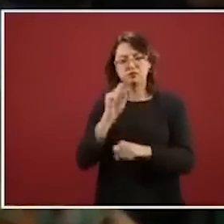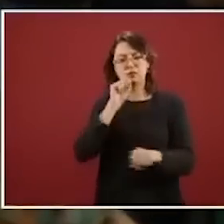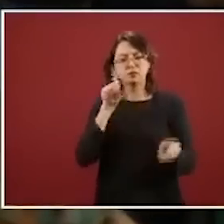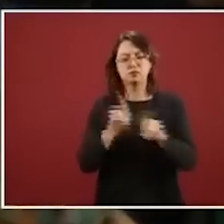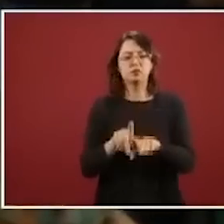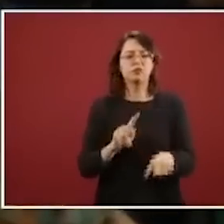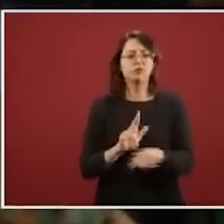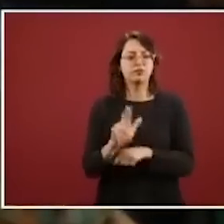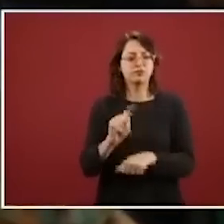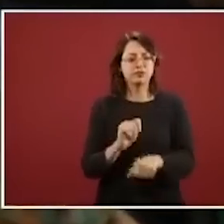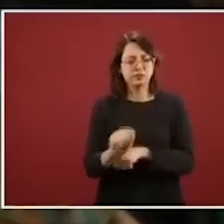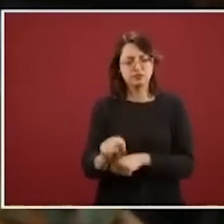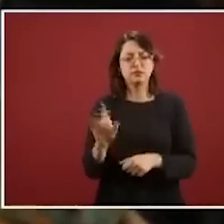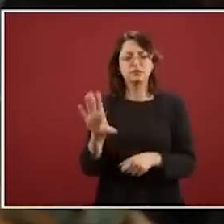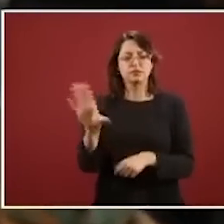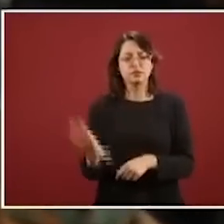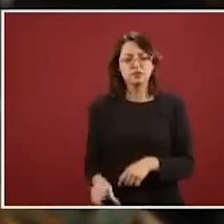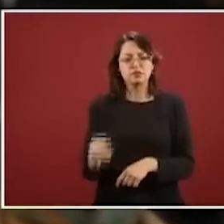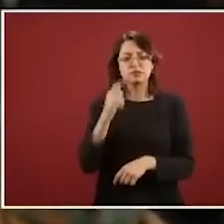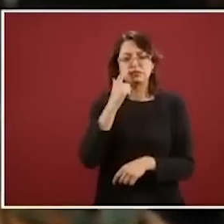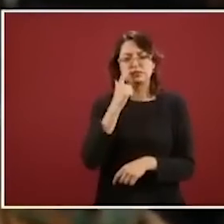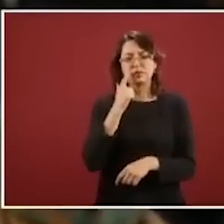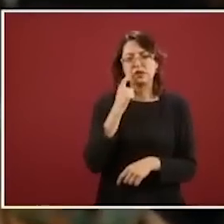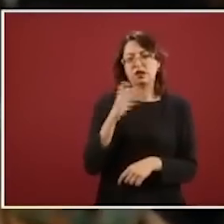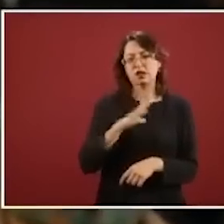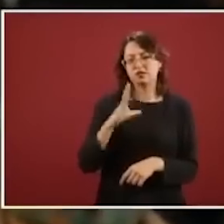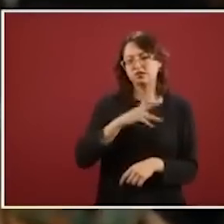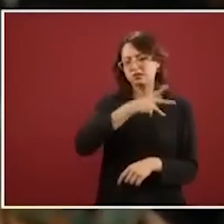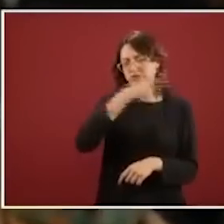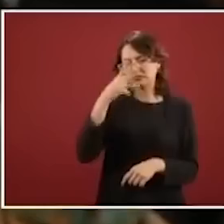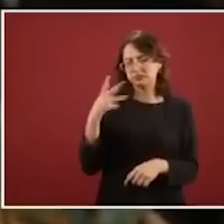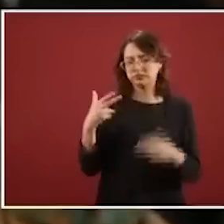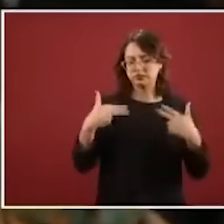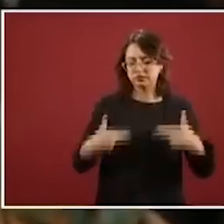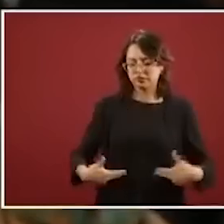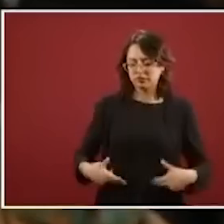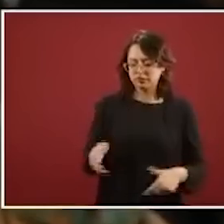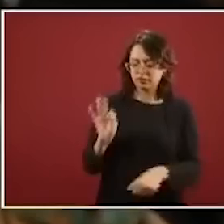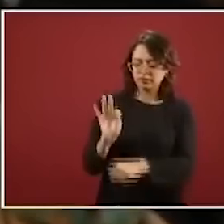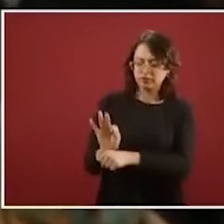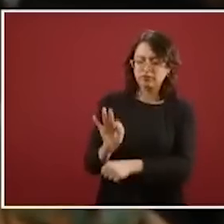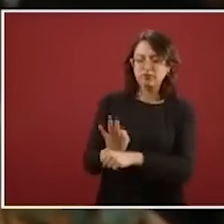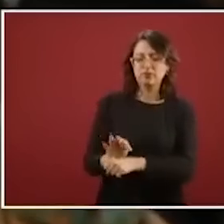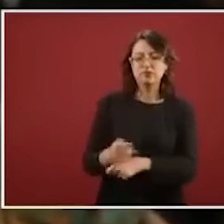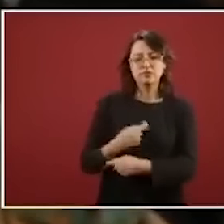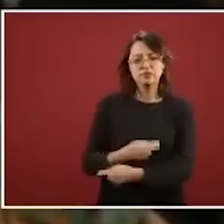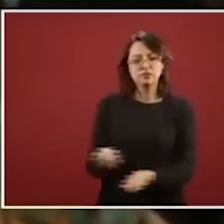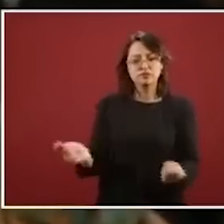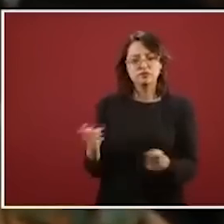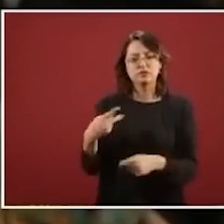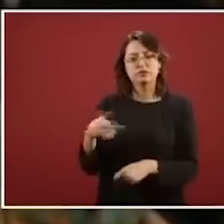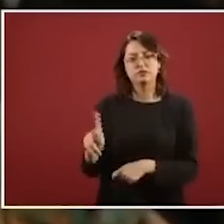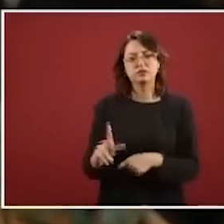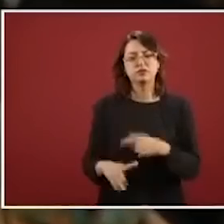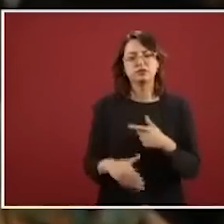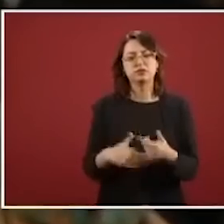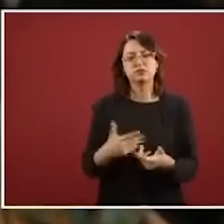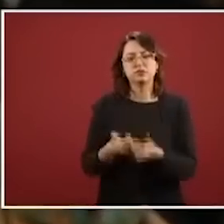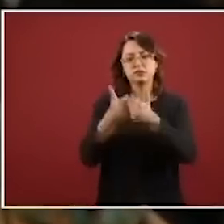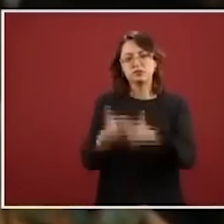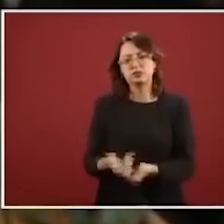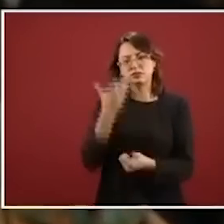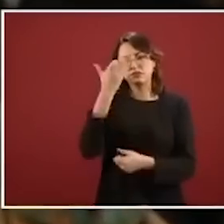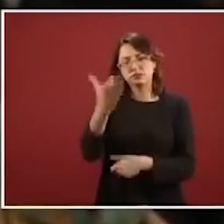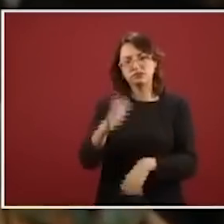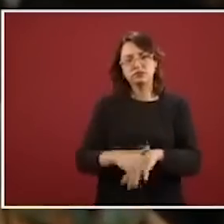África. Hay una visa humanitaria para tránsito por nuestro país que se estuvo entregando, pero cada vez el tiempo de espera es mayor.